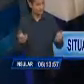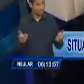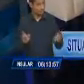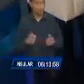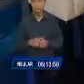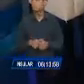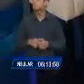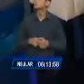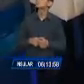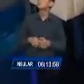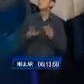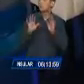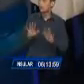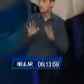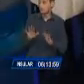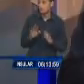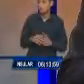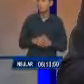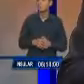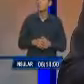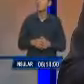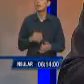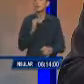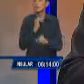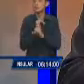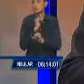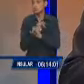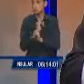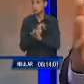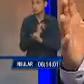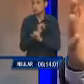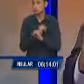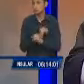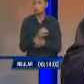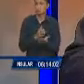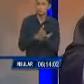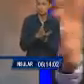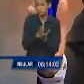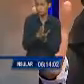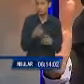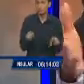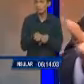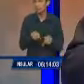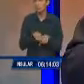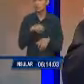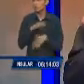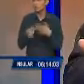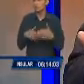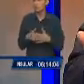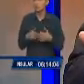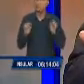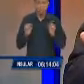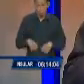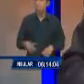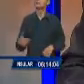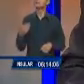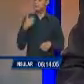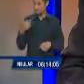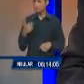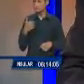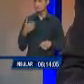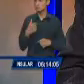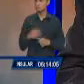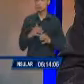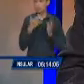ver, un instituto previsional normalmente es líquido, tiene muchos recursos.